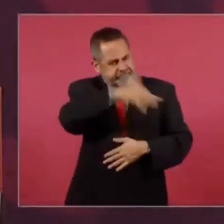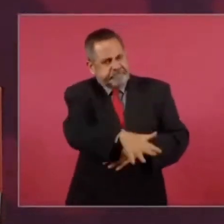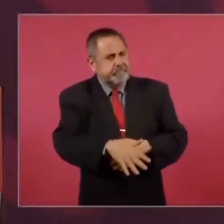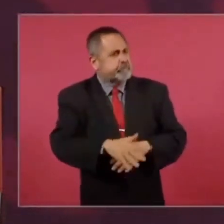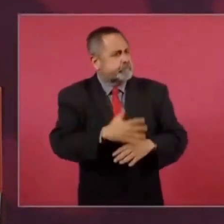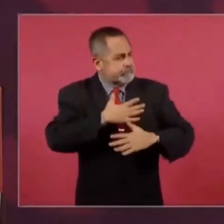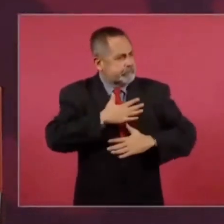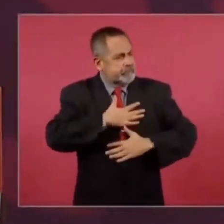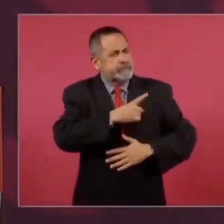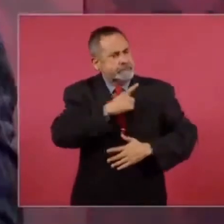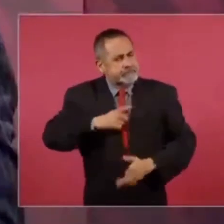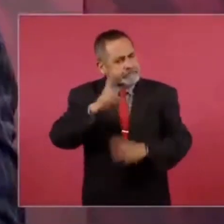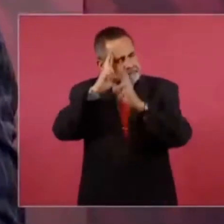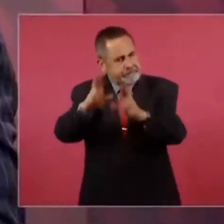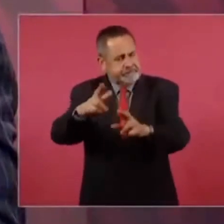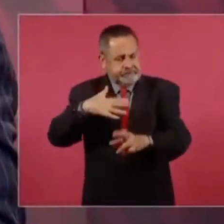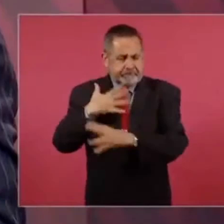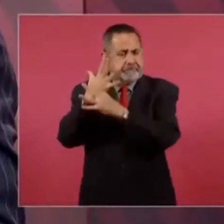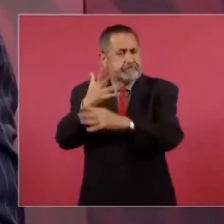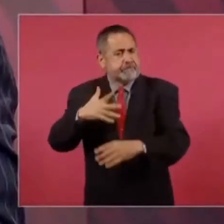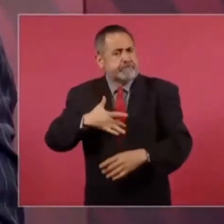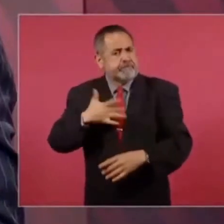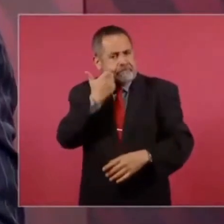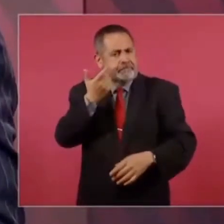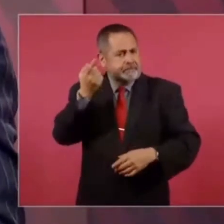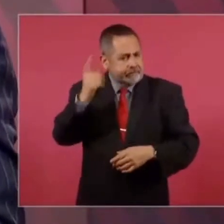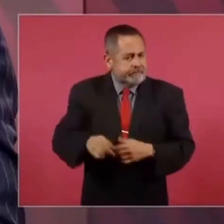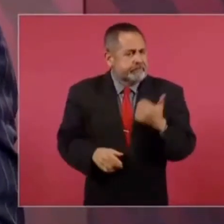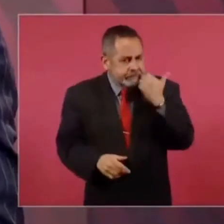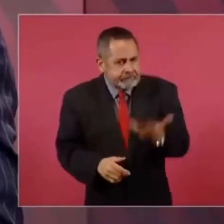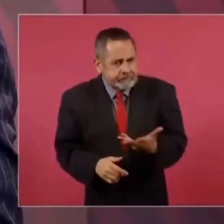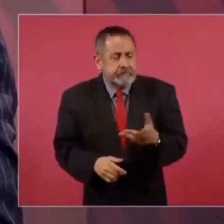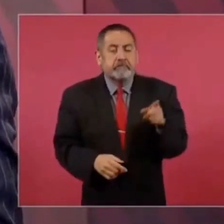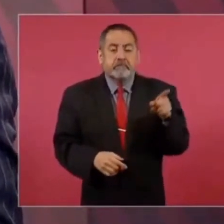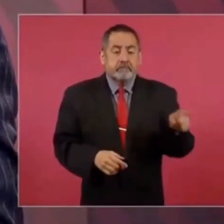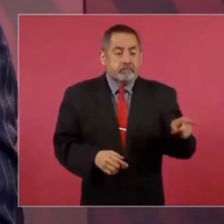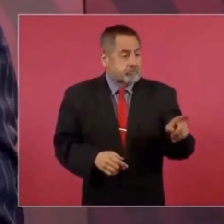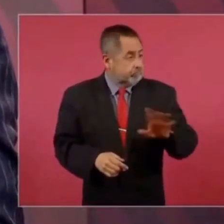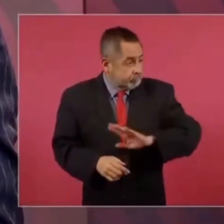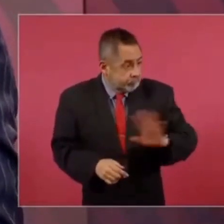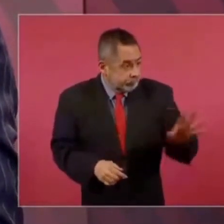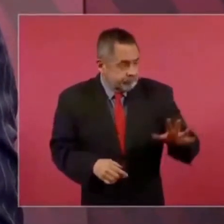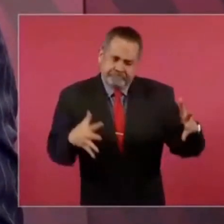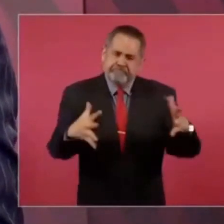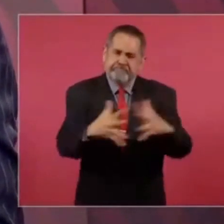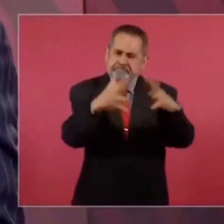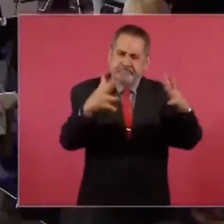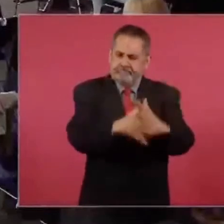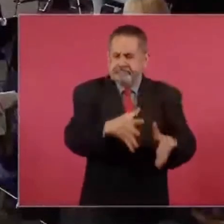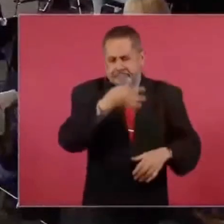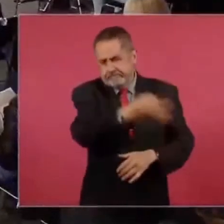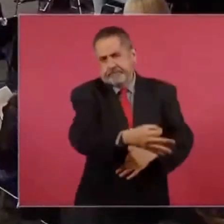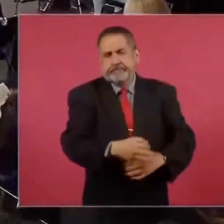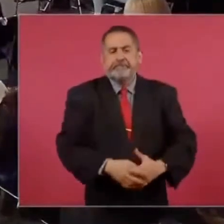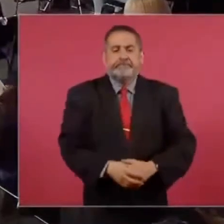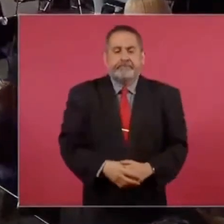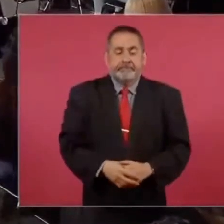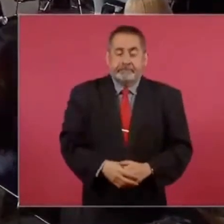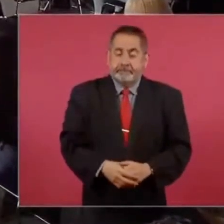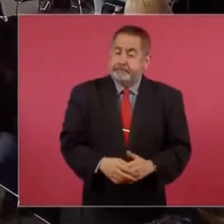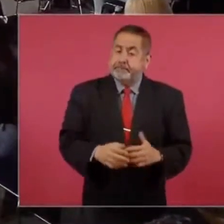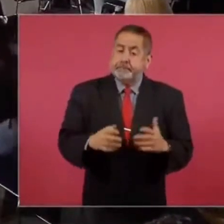su soberanía y ansioso de ser gobernado por las leyes. Como